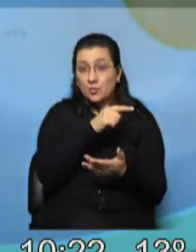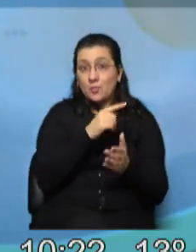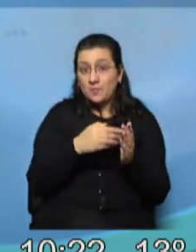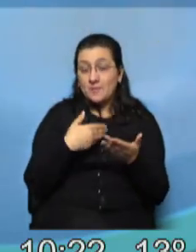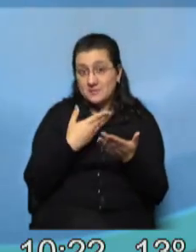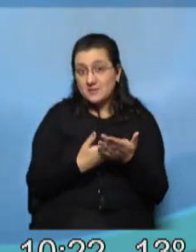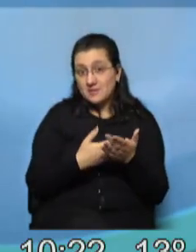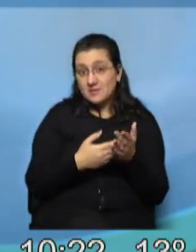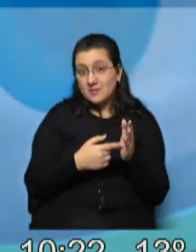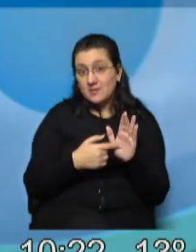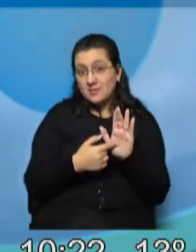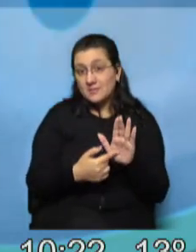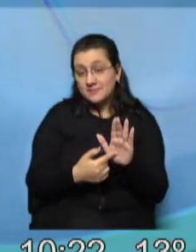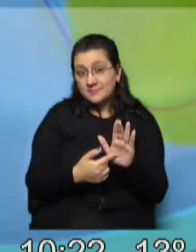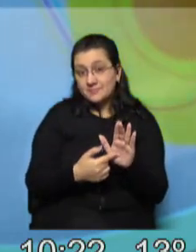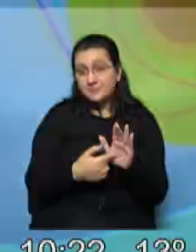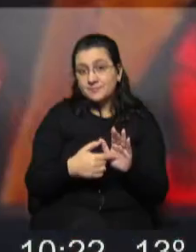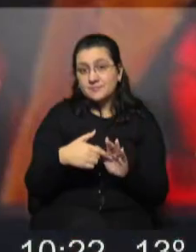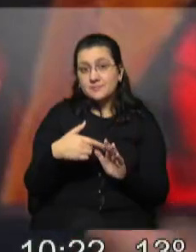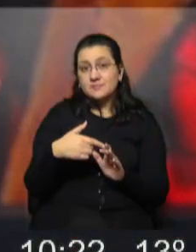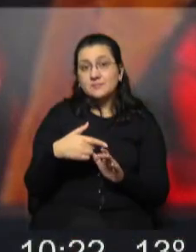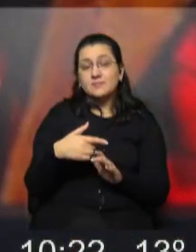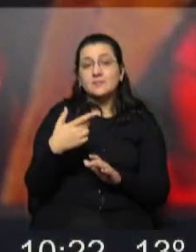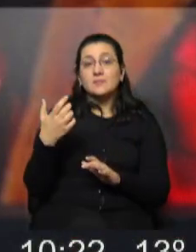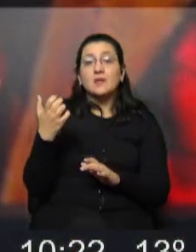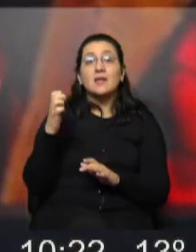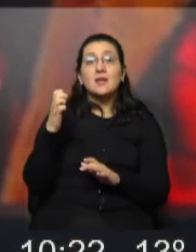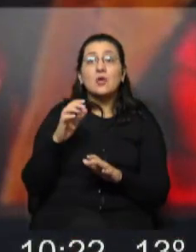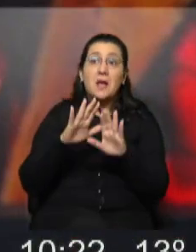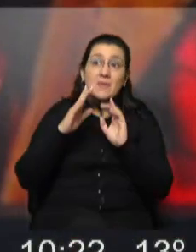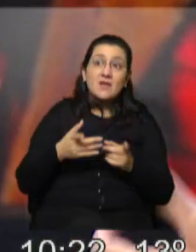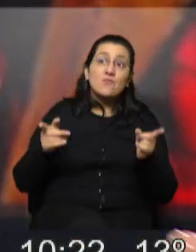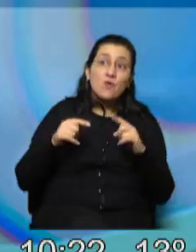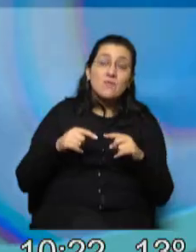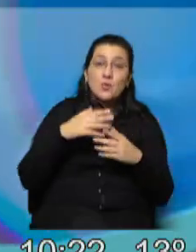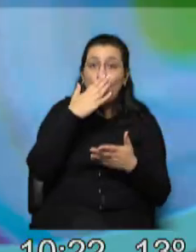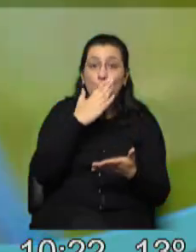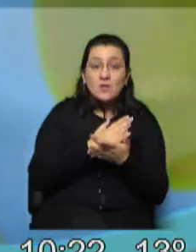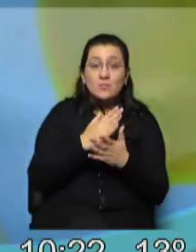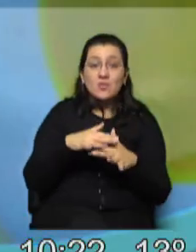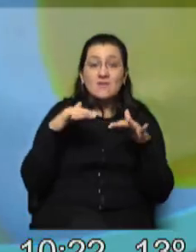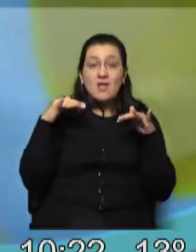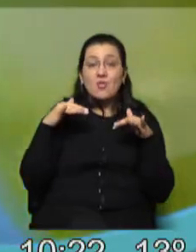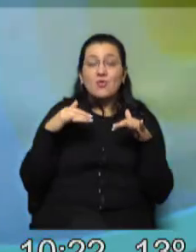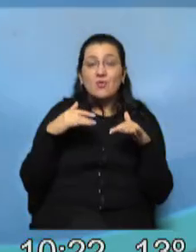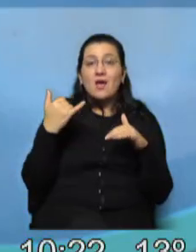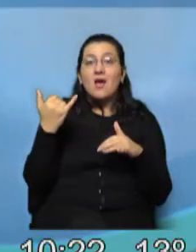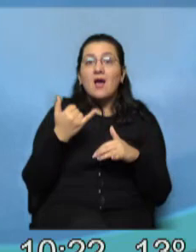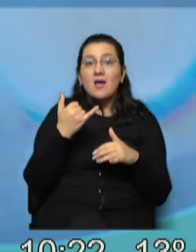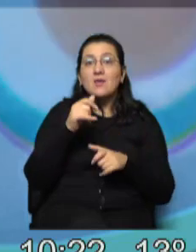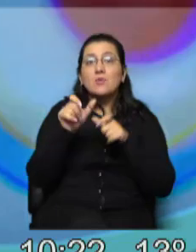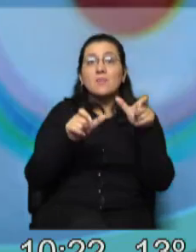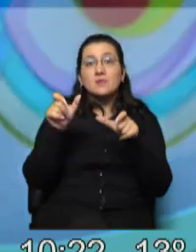presentado, en enero me estabas diciendo que capaz, claro, que vuelve la del tablado, la del último tablado, hay como un